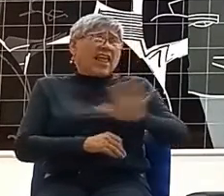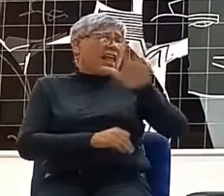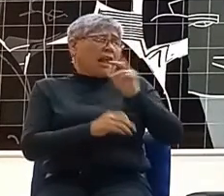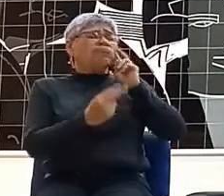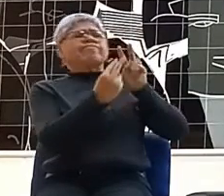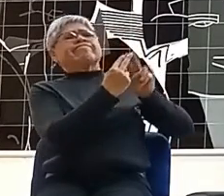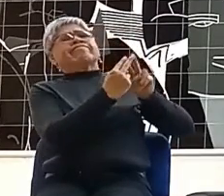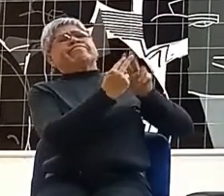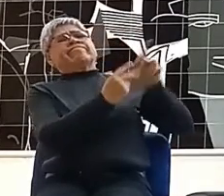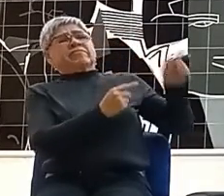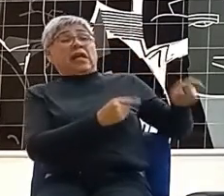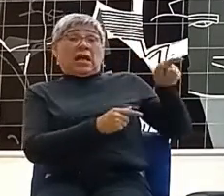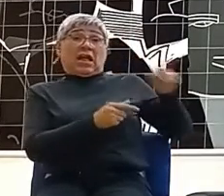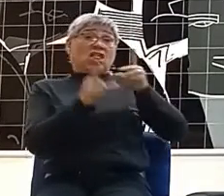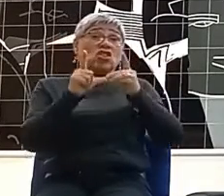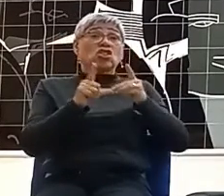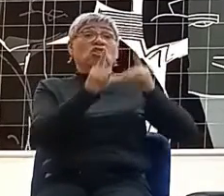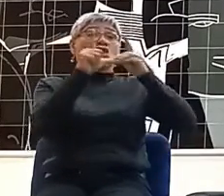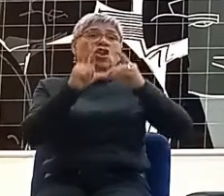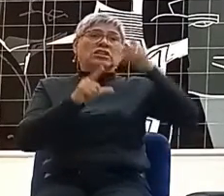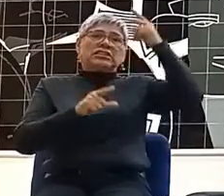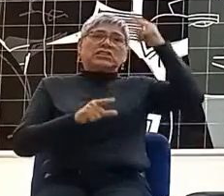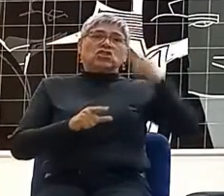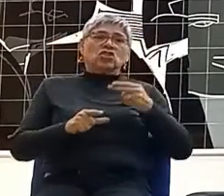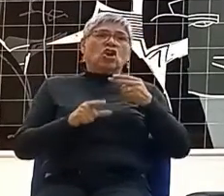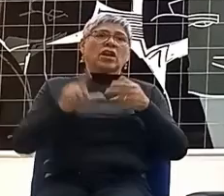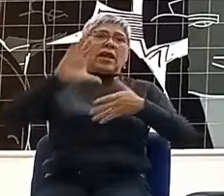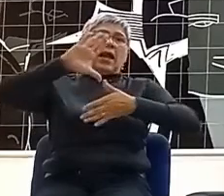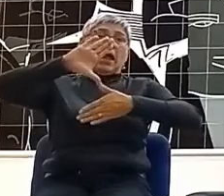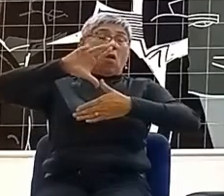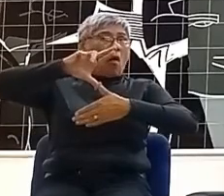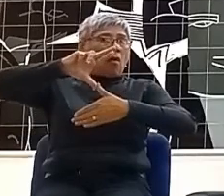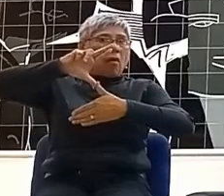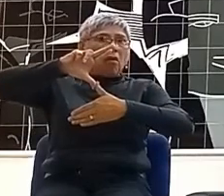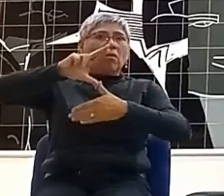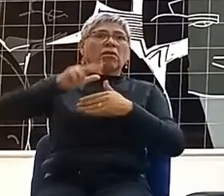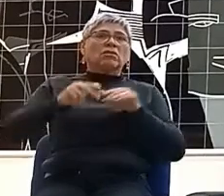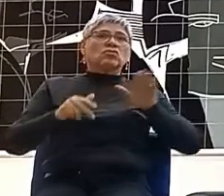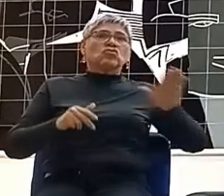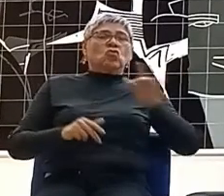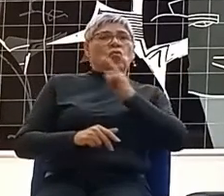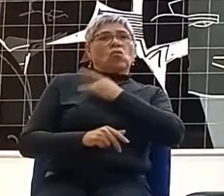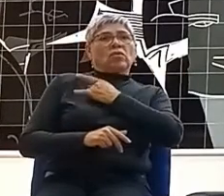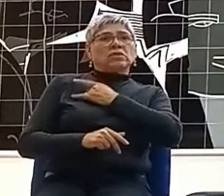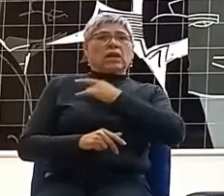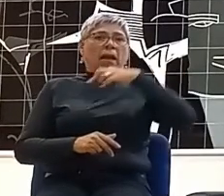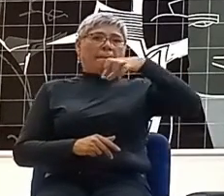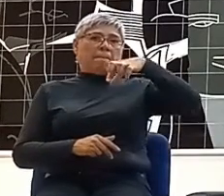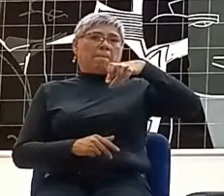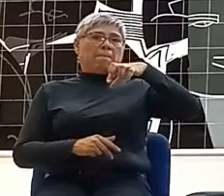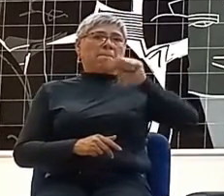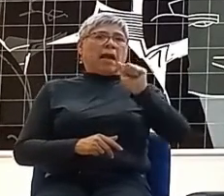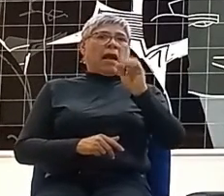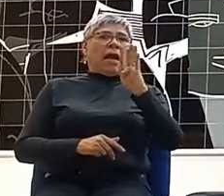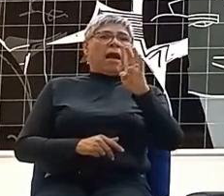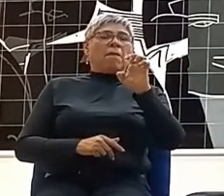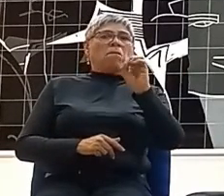Alberto es doctor en Historia de América Latina de la Universidad Pablo Olavide de